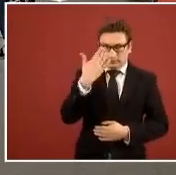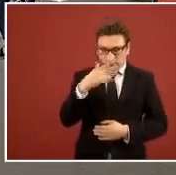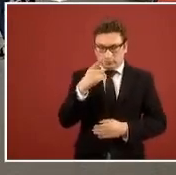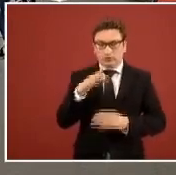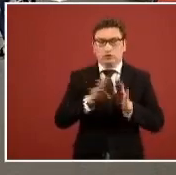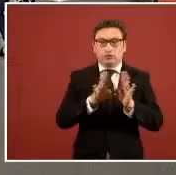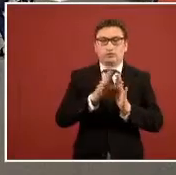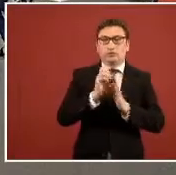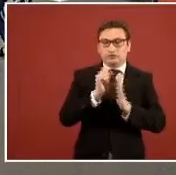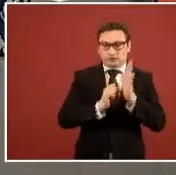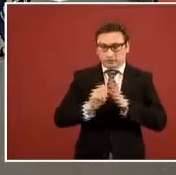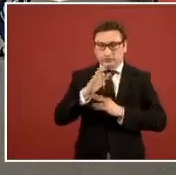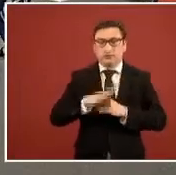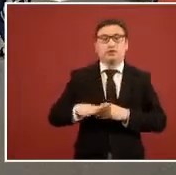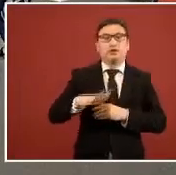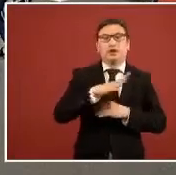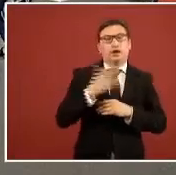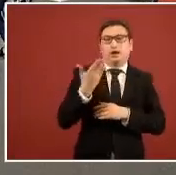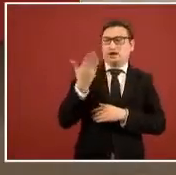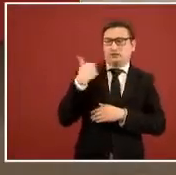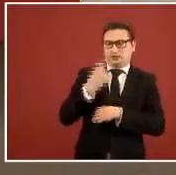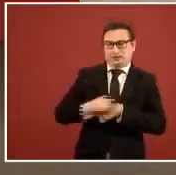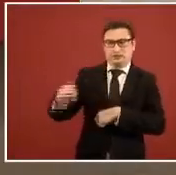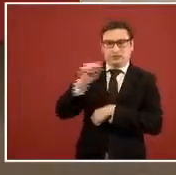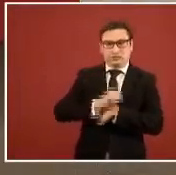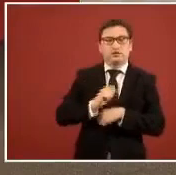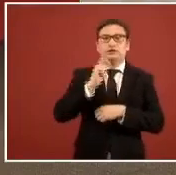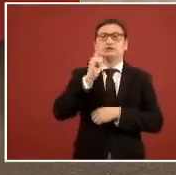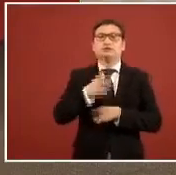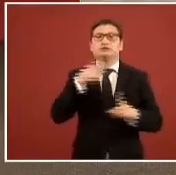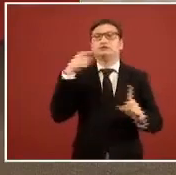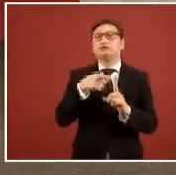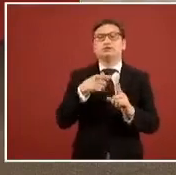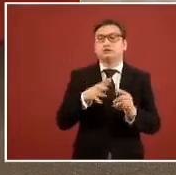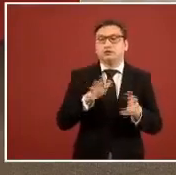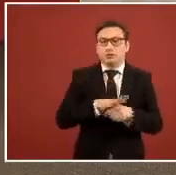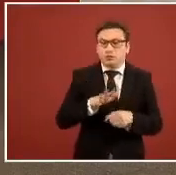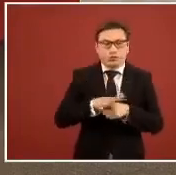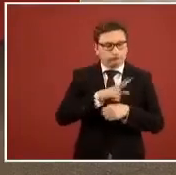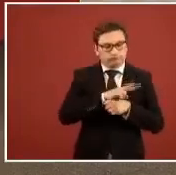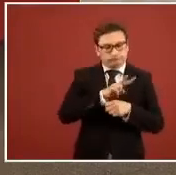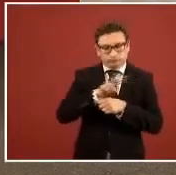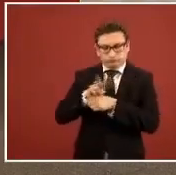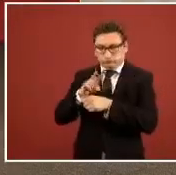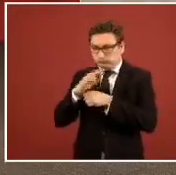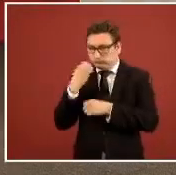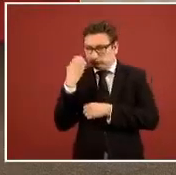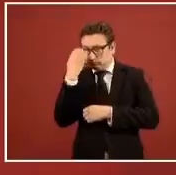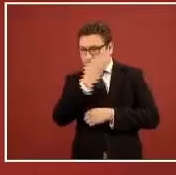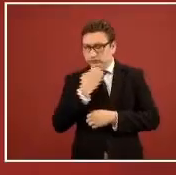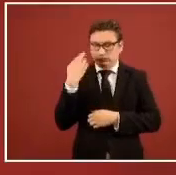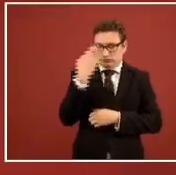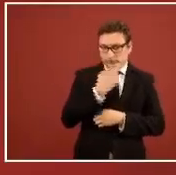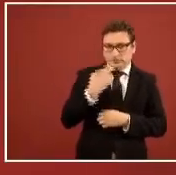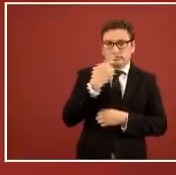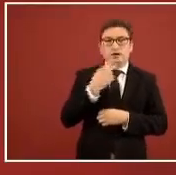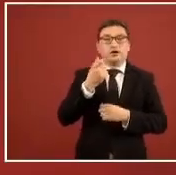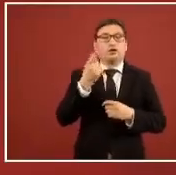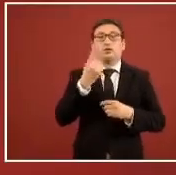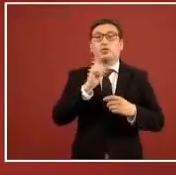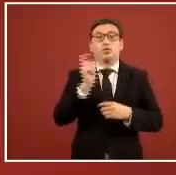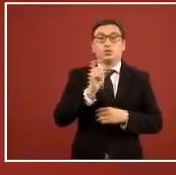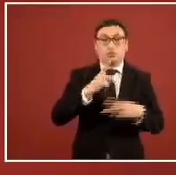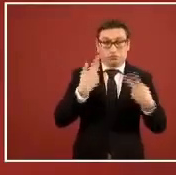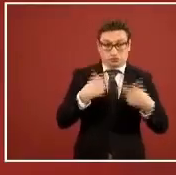negativa, que es un sistema ya operando desde la semana pasada, que tiene como objetivo precisamente monitorear el estado de salud de los pacientes que se